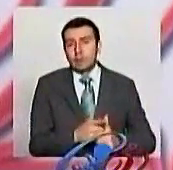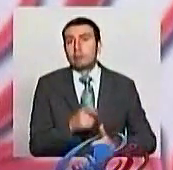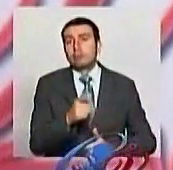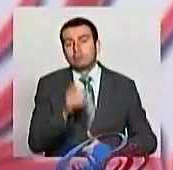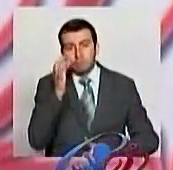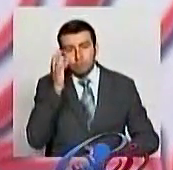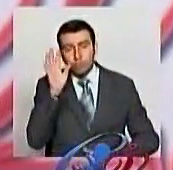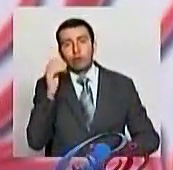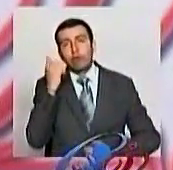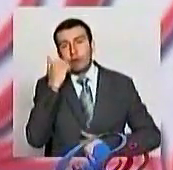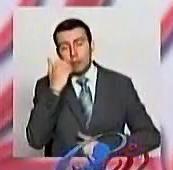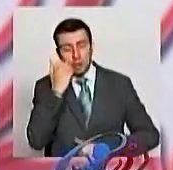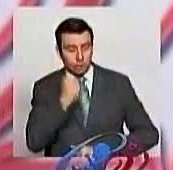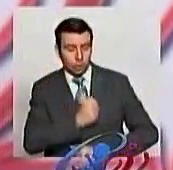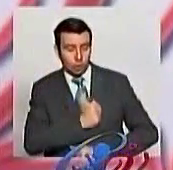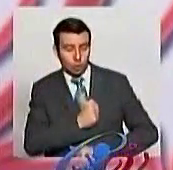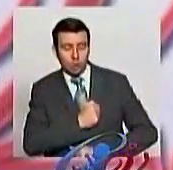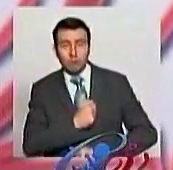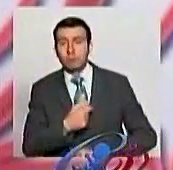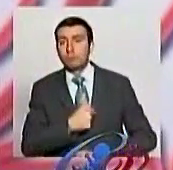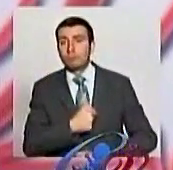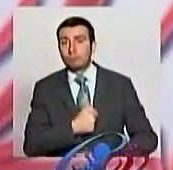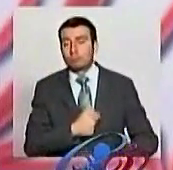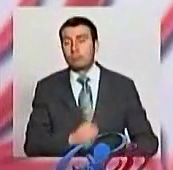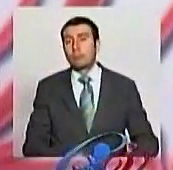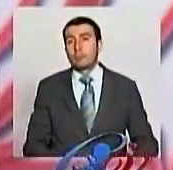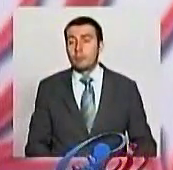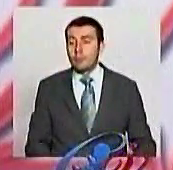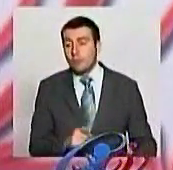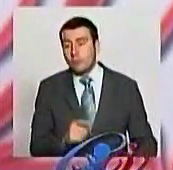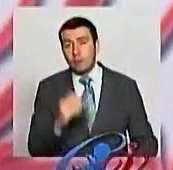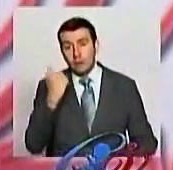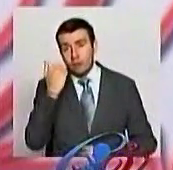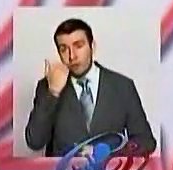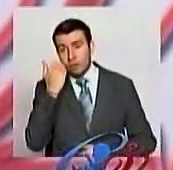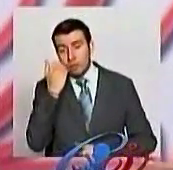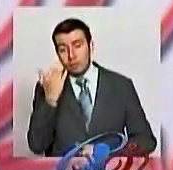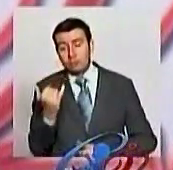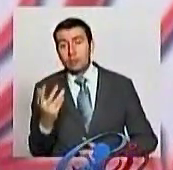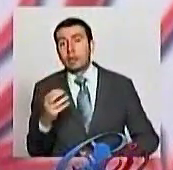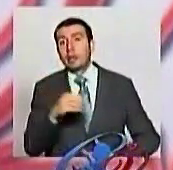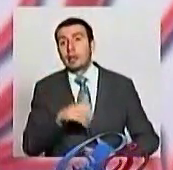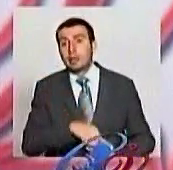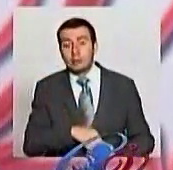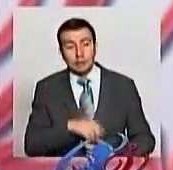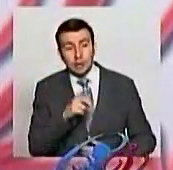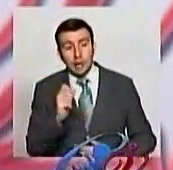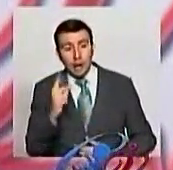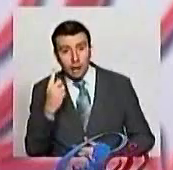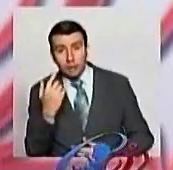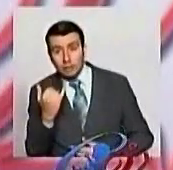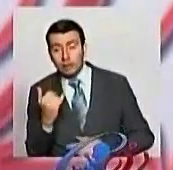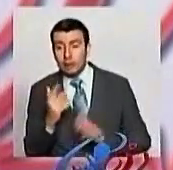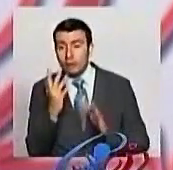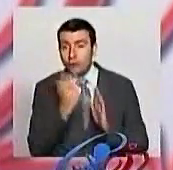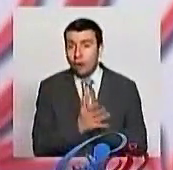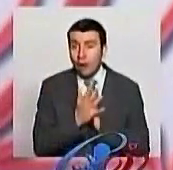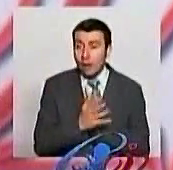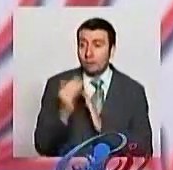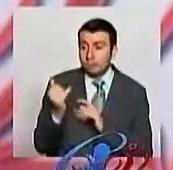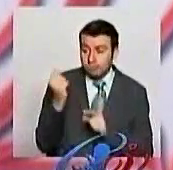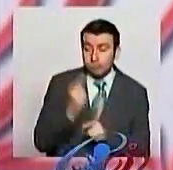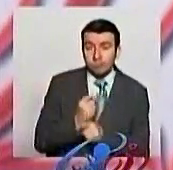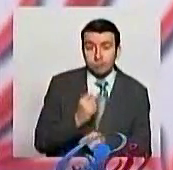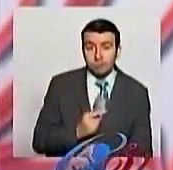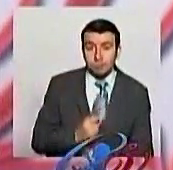coronaria, ¿cierto? Ellos no solo tienen una enfermedad que es la obesidad, sino un conjunto de enfermedades que en